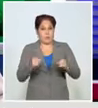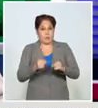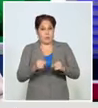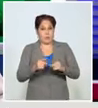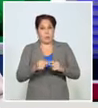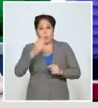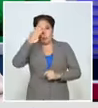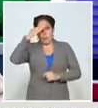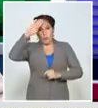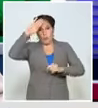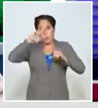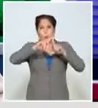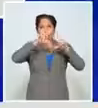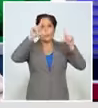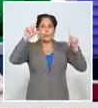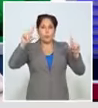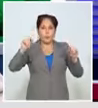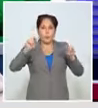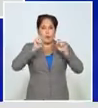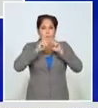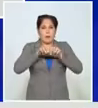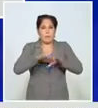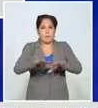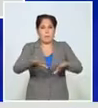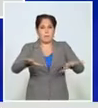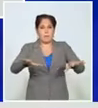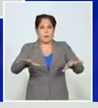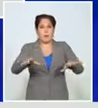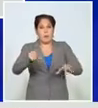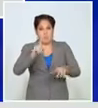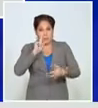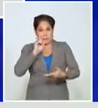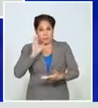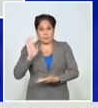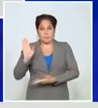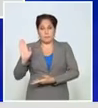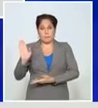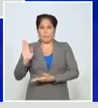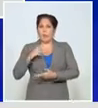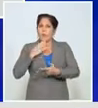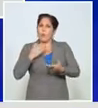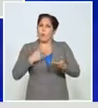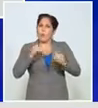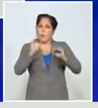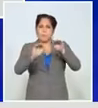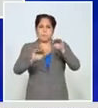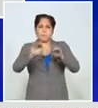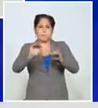Cuba, la pandemia, ahí tienen ustedes el comportamiento.